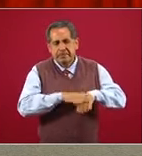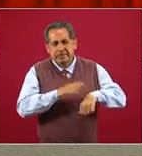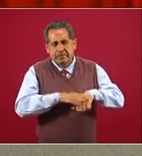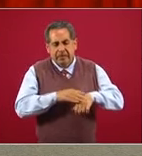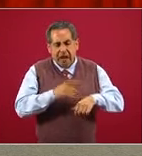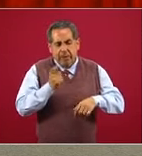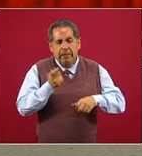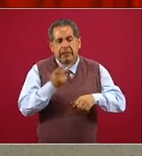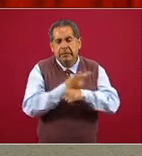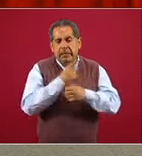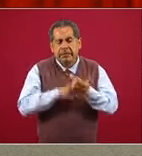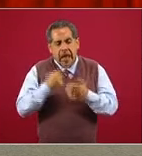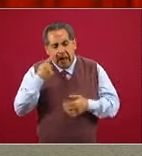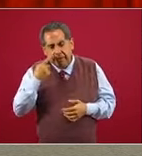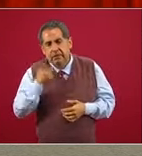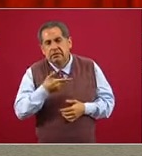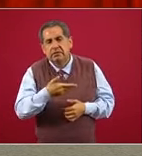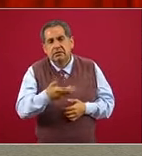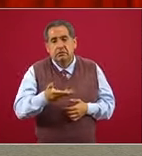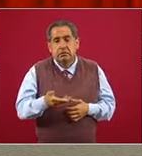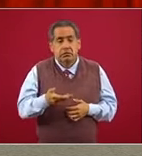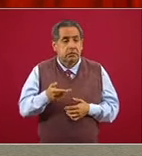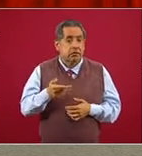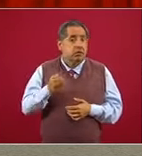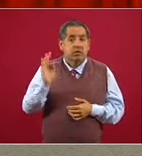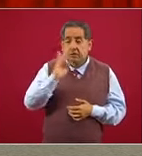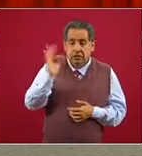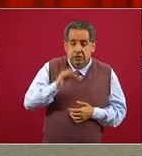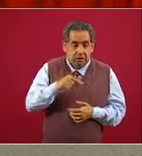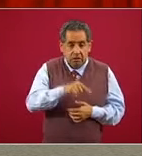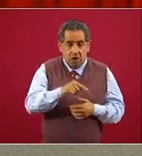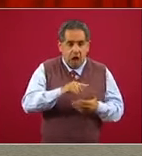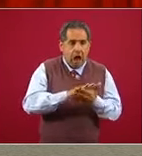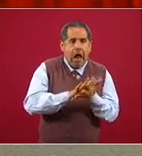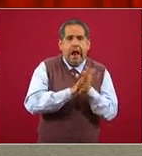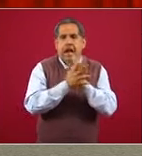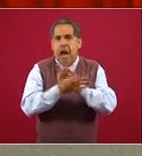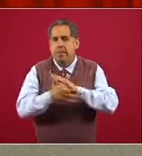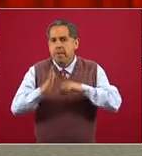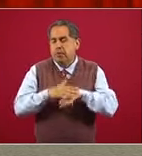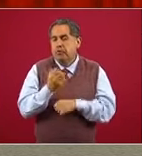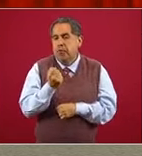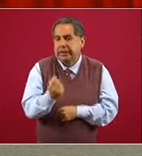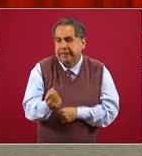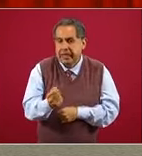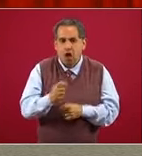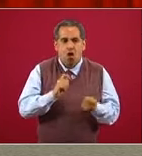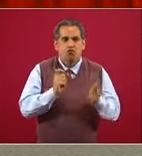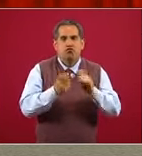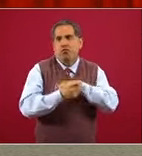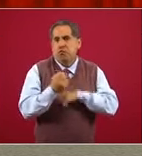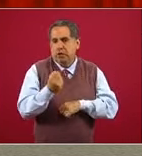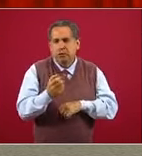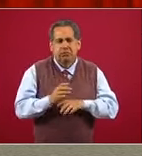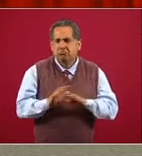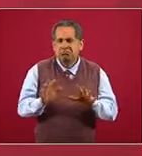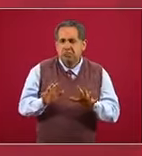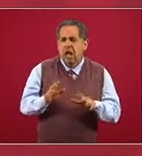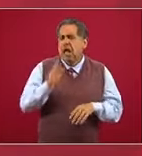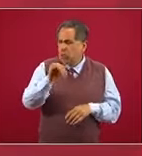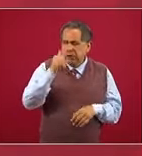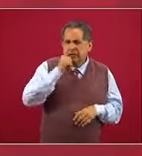seguimientos importantes, es para ver si no se están produciendo mutaciones que más allá de que sucedan, porque